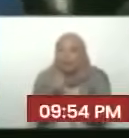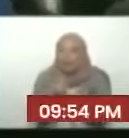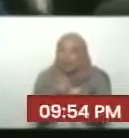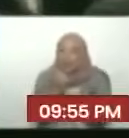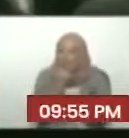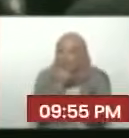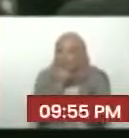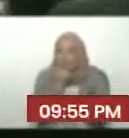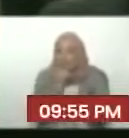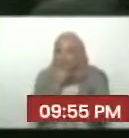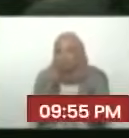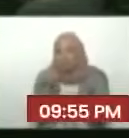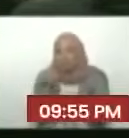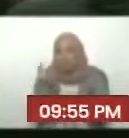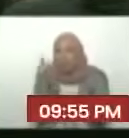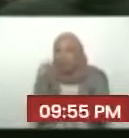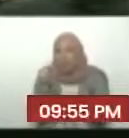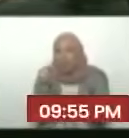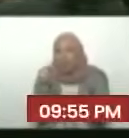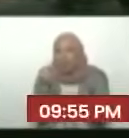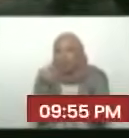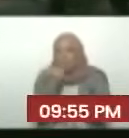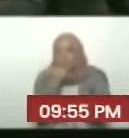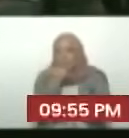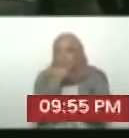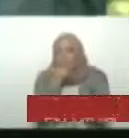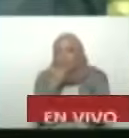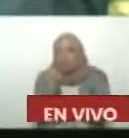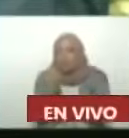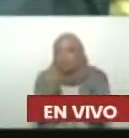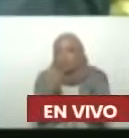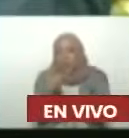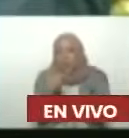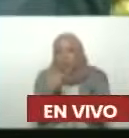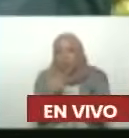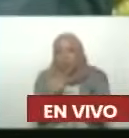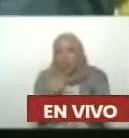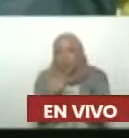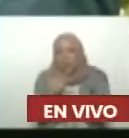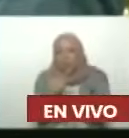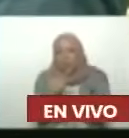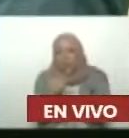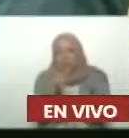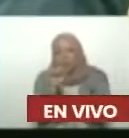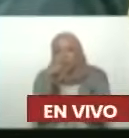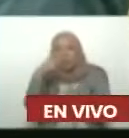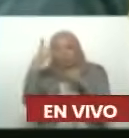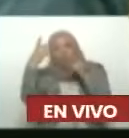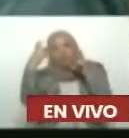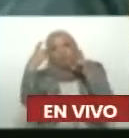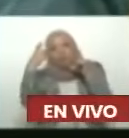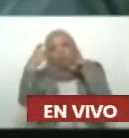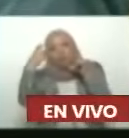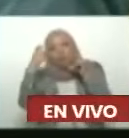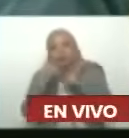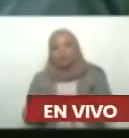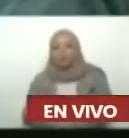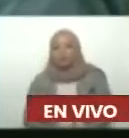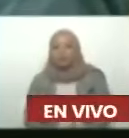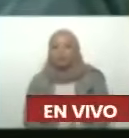Tengo el dedo como mocho aquí. A la una, a las dos, a las tres, selfie